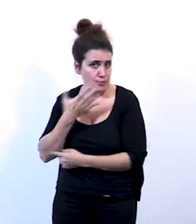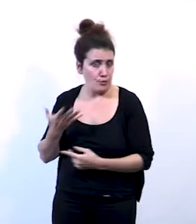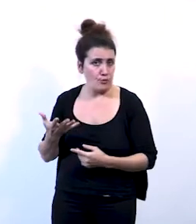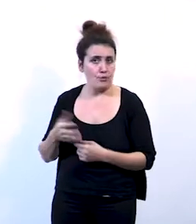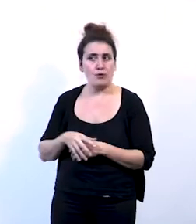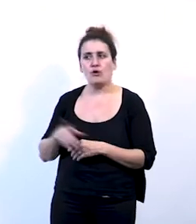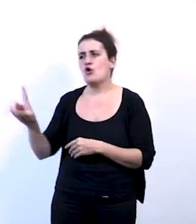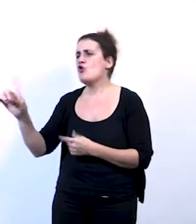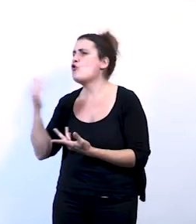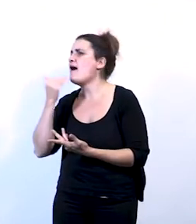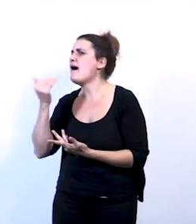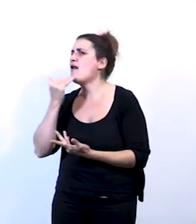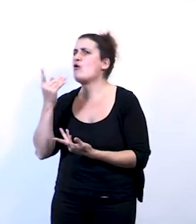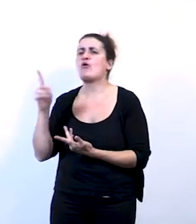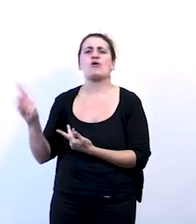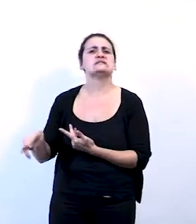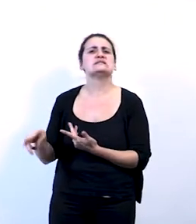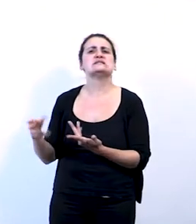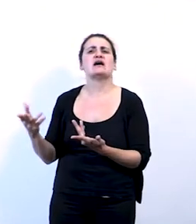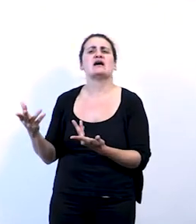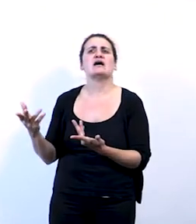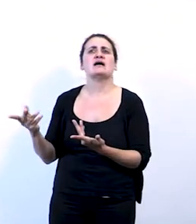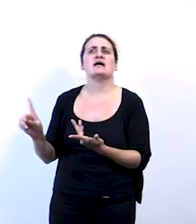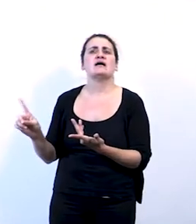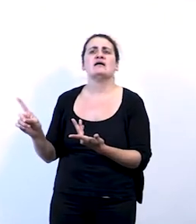hay algo, no existe algo que se llama